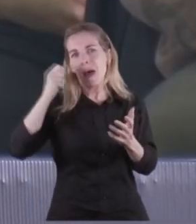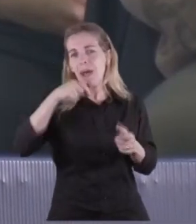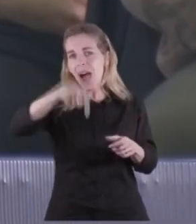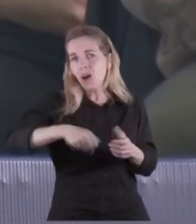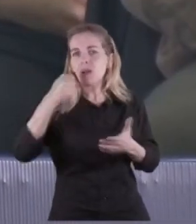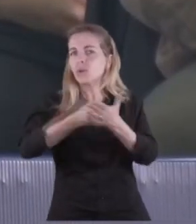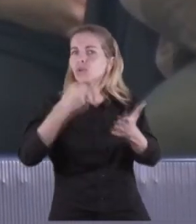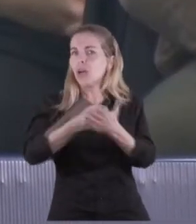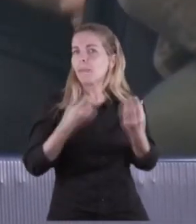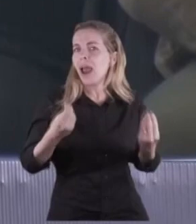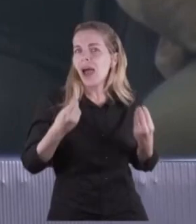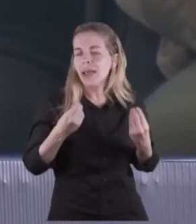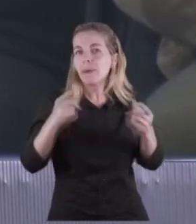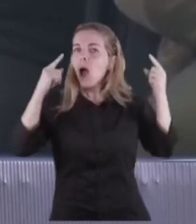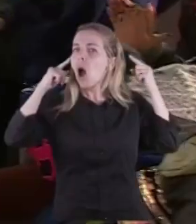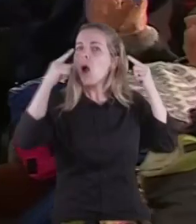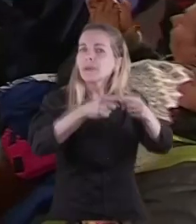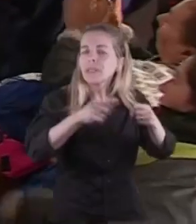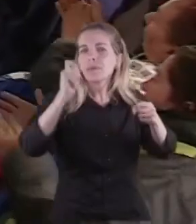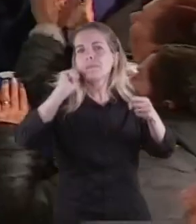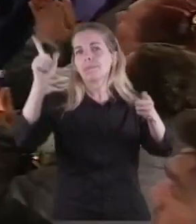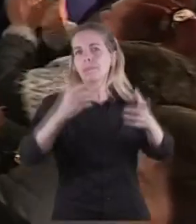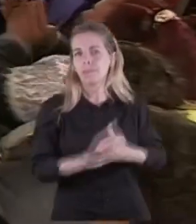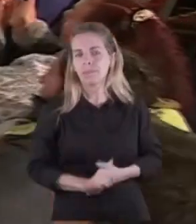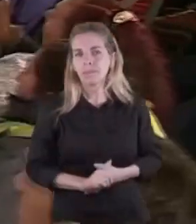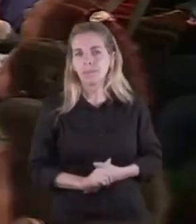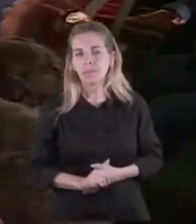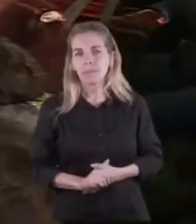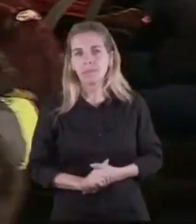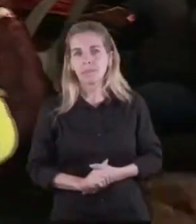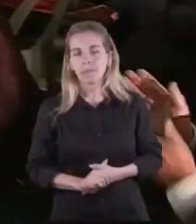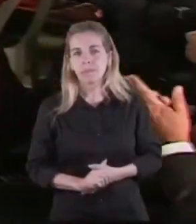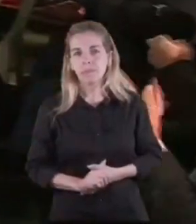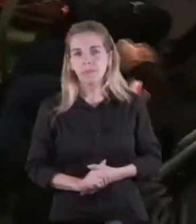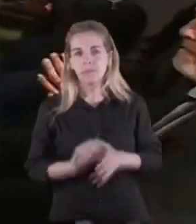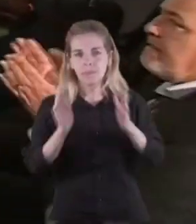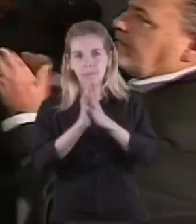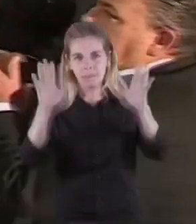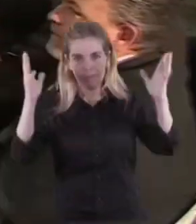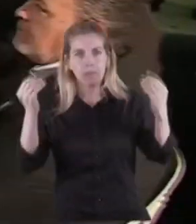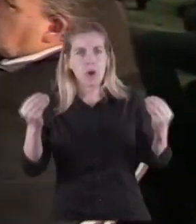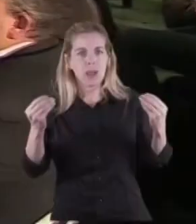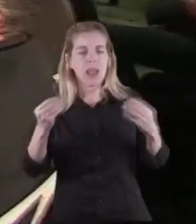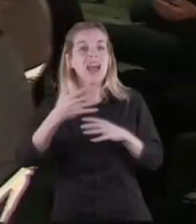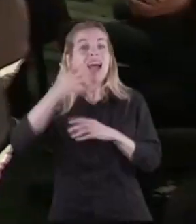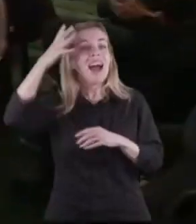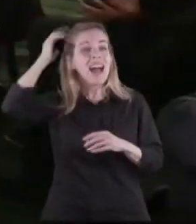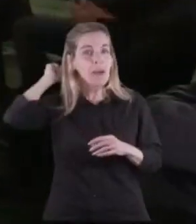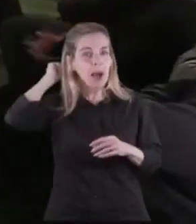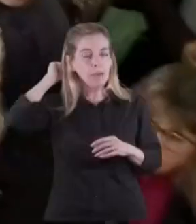conseguir que esos objetivos se logren. Porque finalmente, Eva...